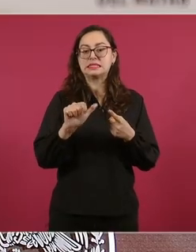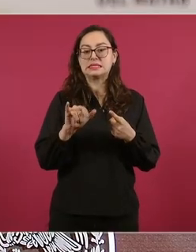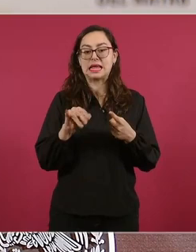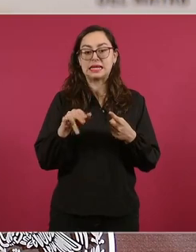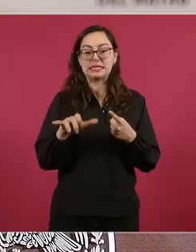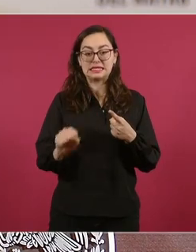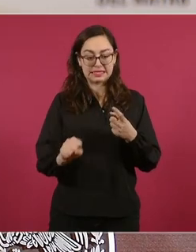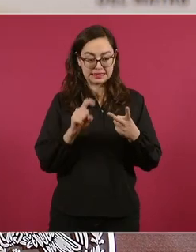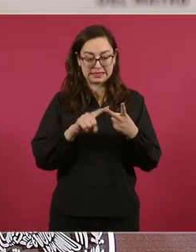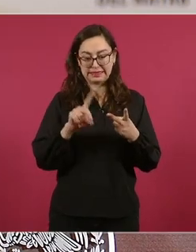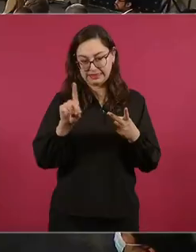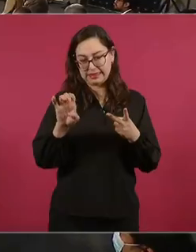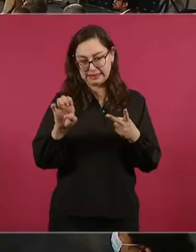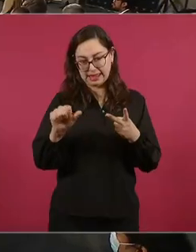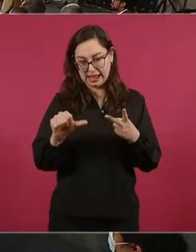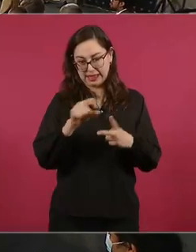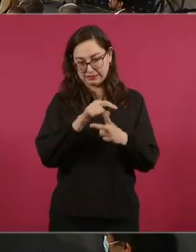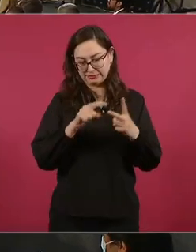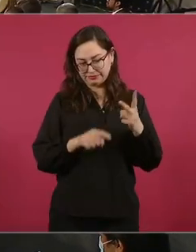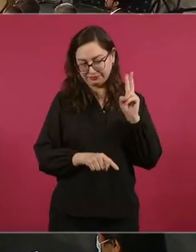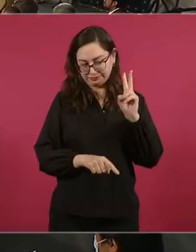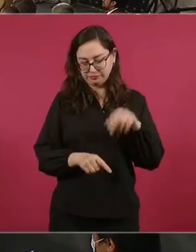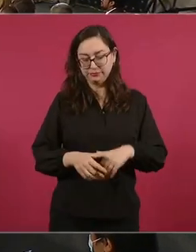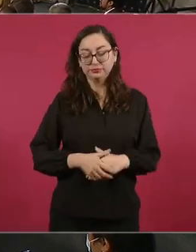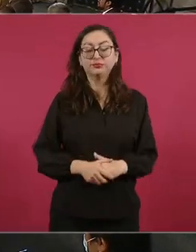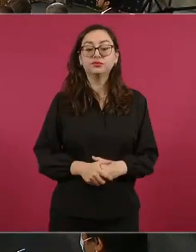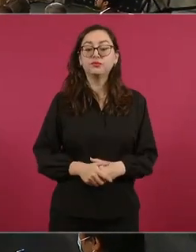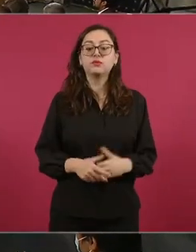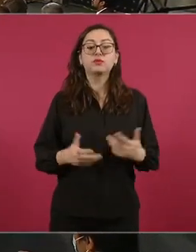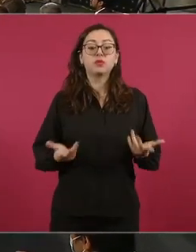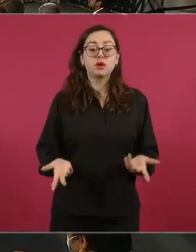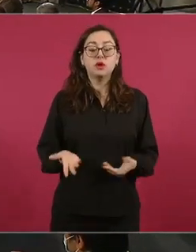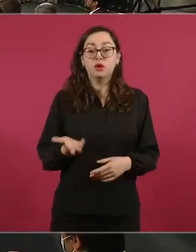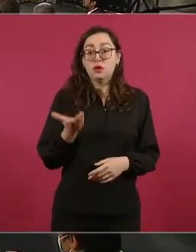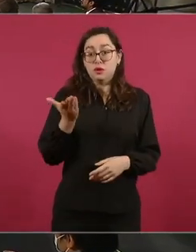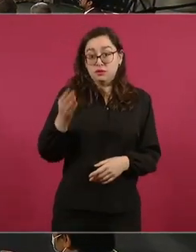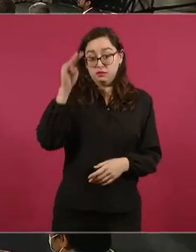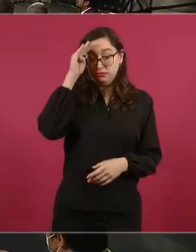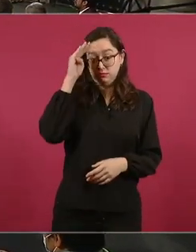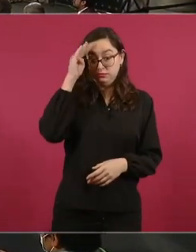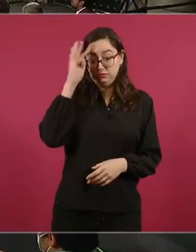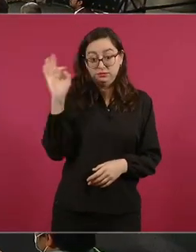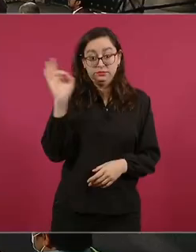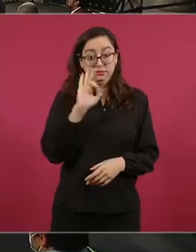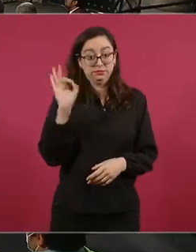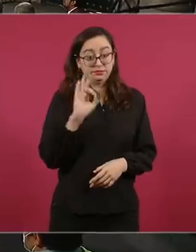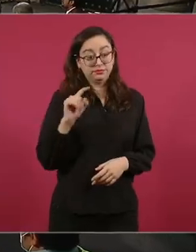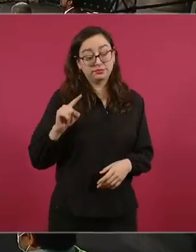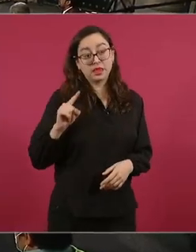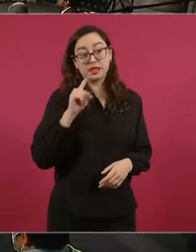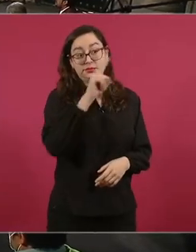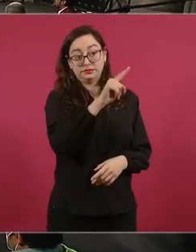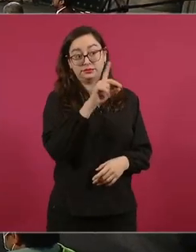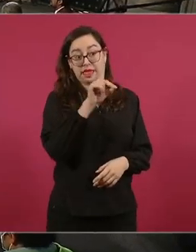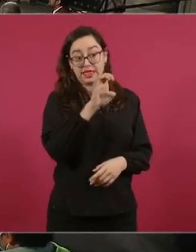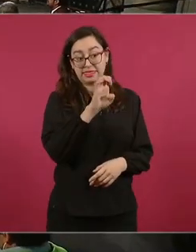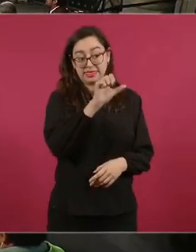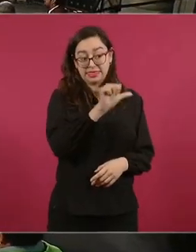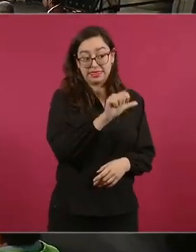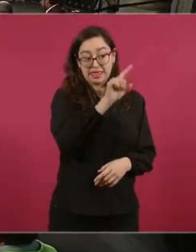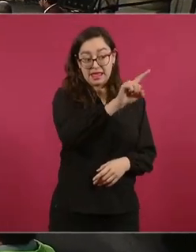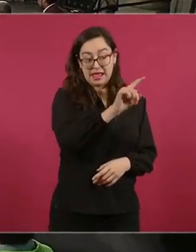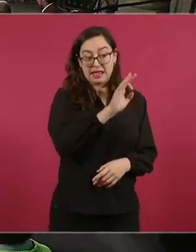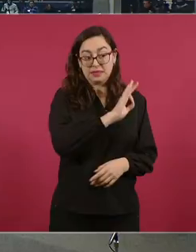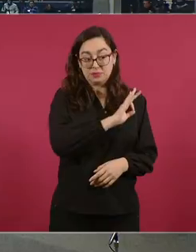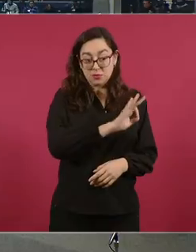Presidente, usted ha apuntado a que pudo venir del Departamento de Estado, que pudiera ser el de Justicia por el tema de la DEA, y ahora menciona